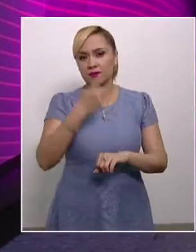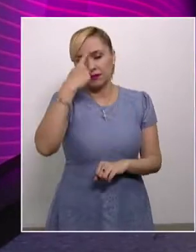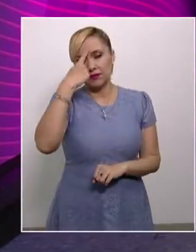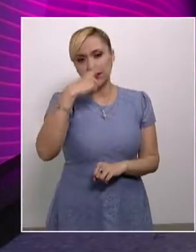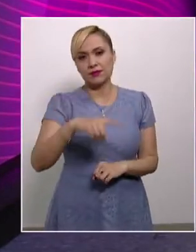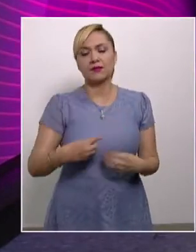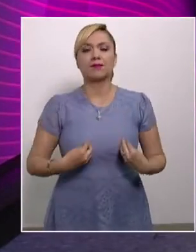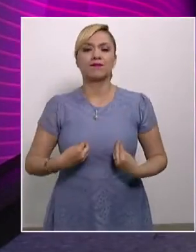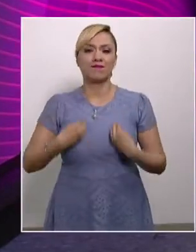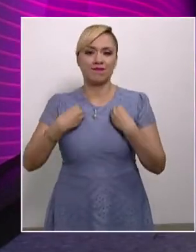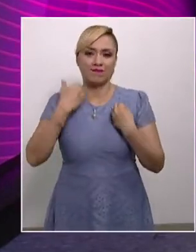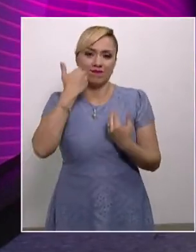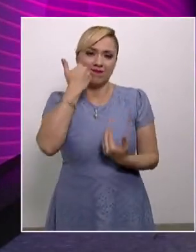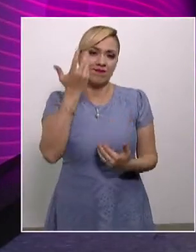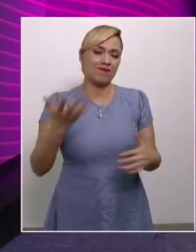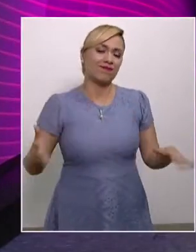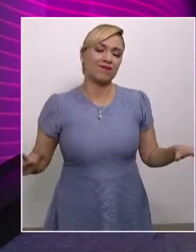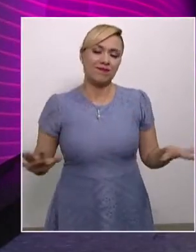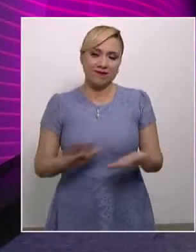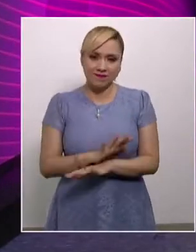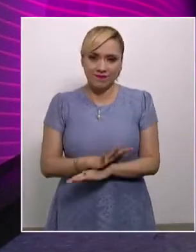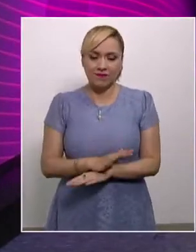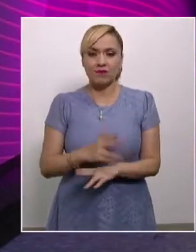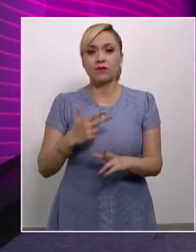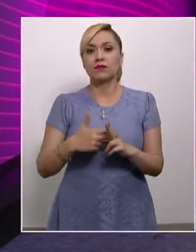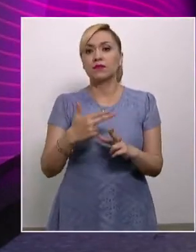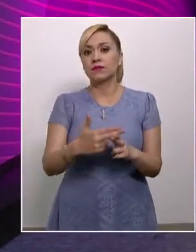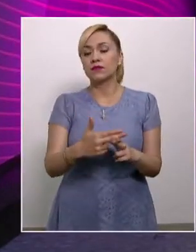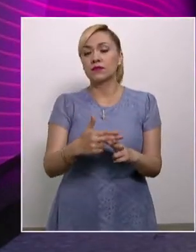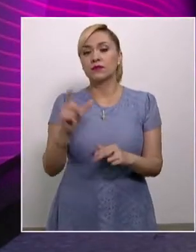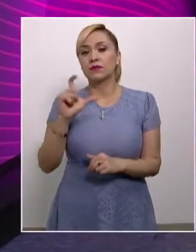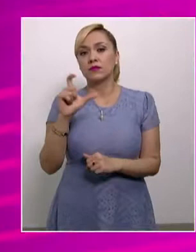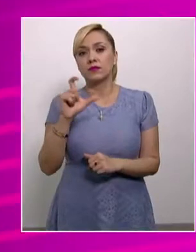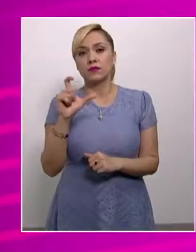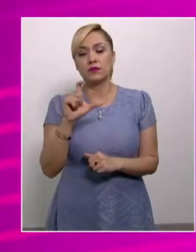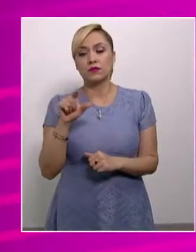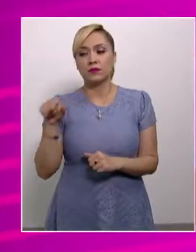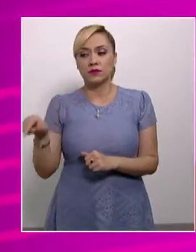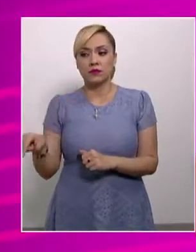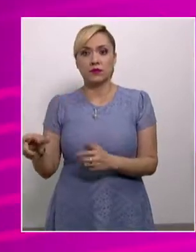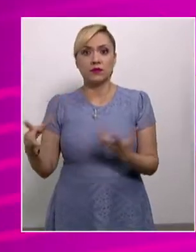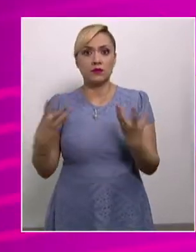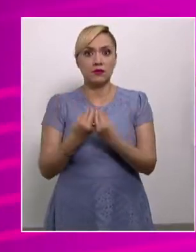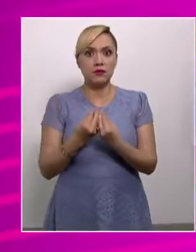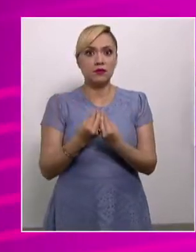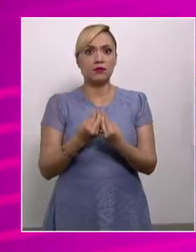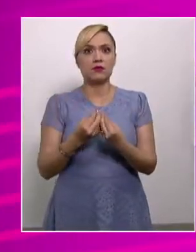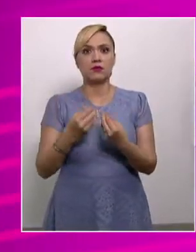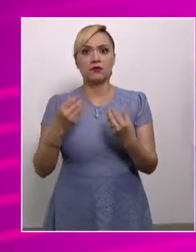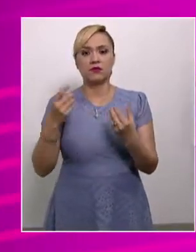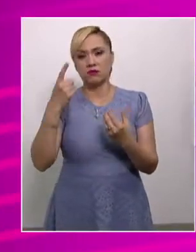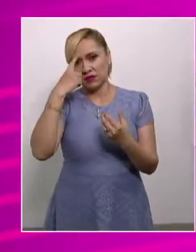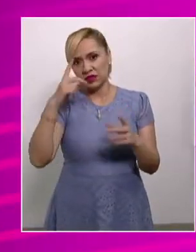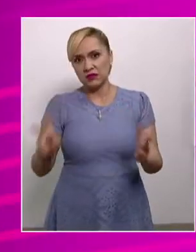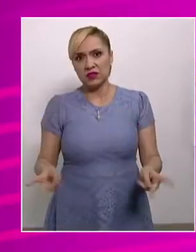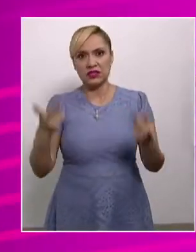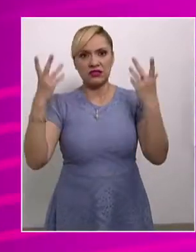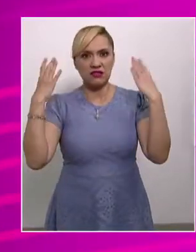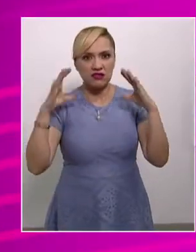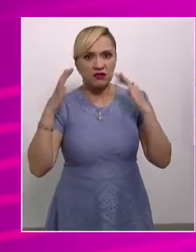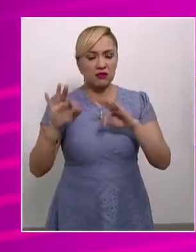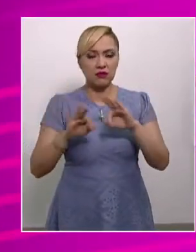una opción, incluso cuando están vinculados en estas redes de trata, pero creo que